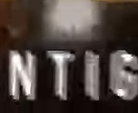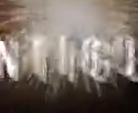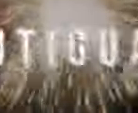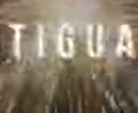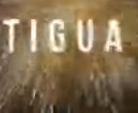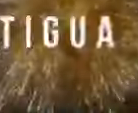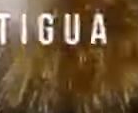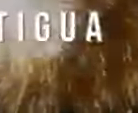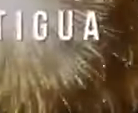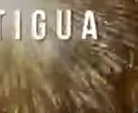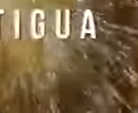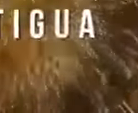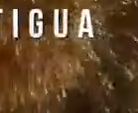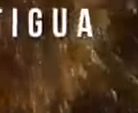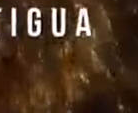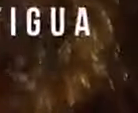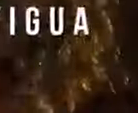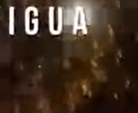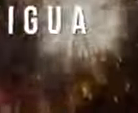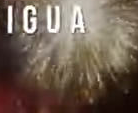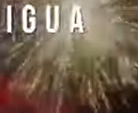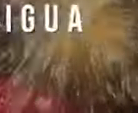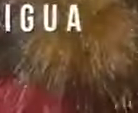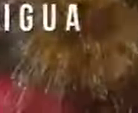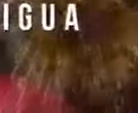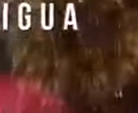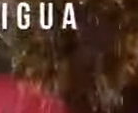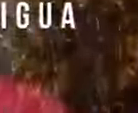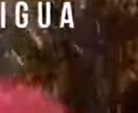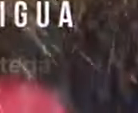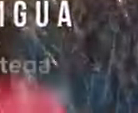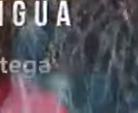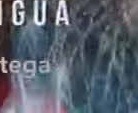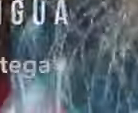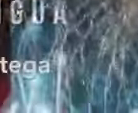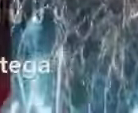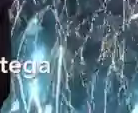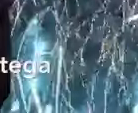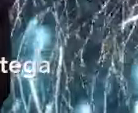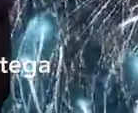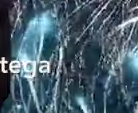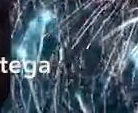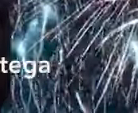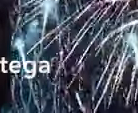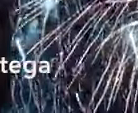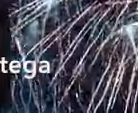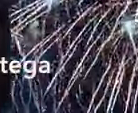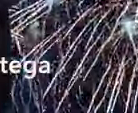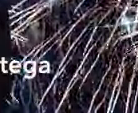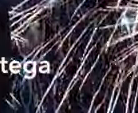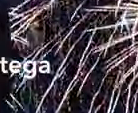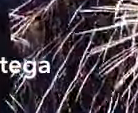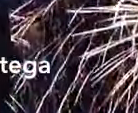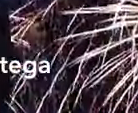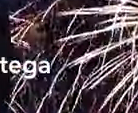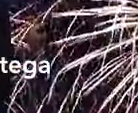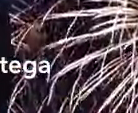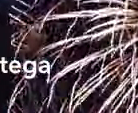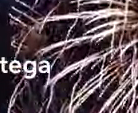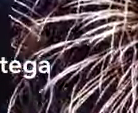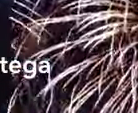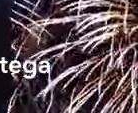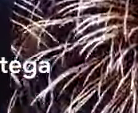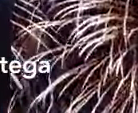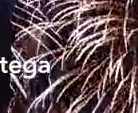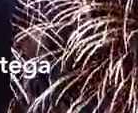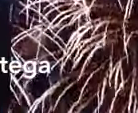Recibe el 2022 en la Iglesia La Senda Antigua con los pastores Wanda Rolón y Pablo Ortega en un ambiente